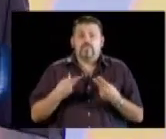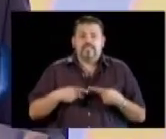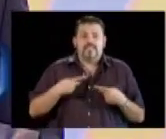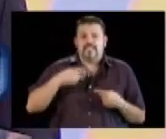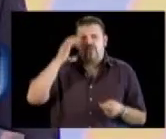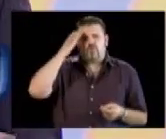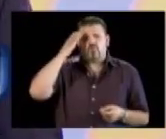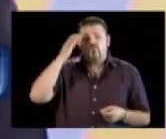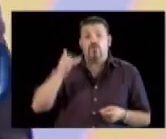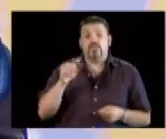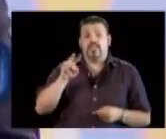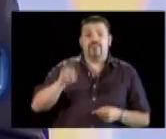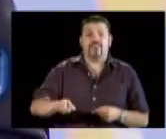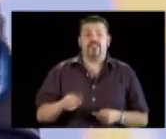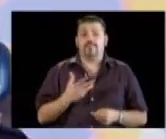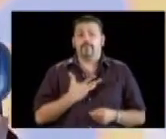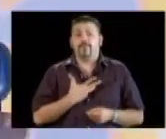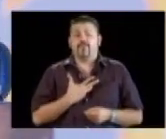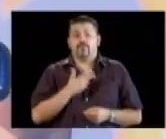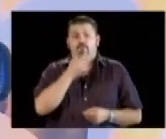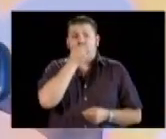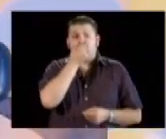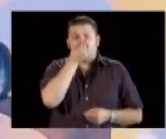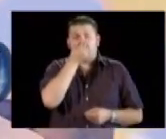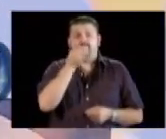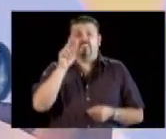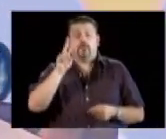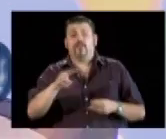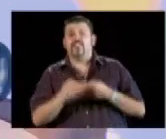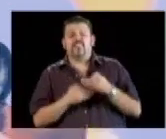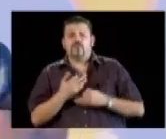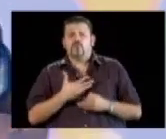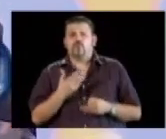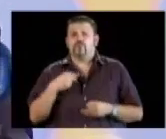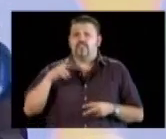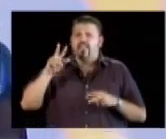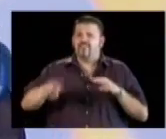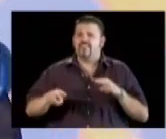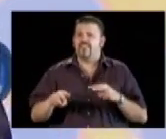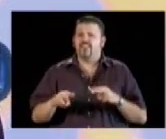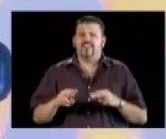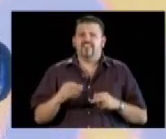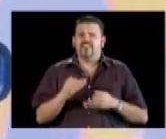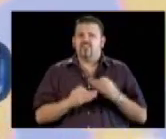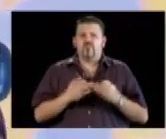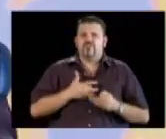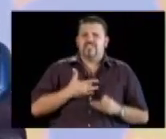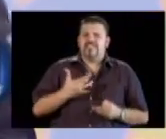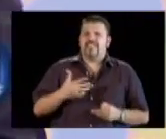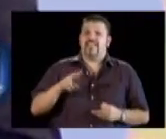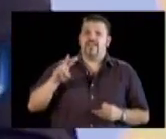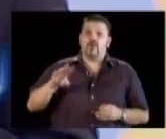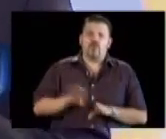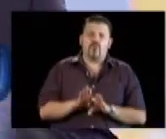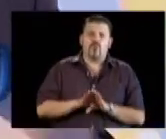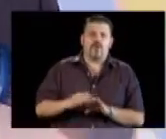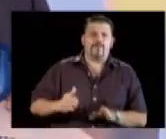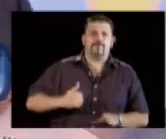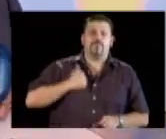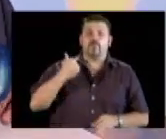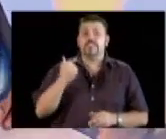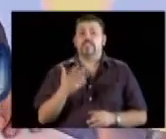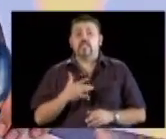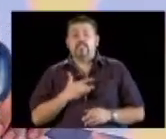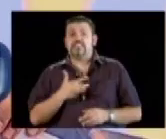años y la verdad son privilegiados de tener esta oportunidad de aprovechar al máximo